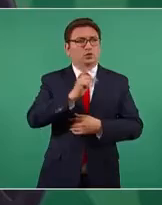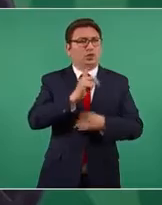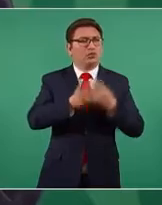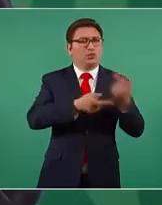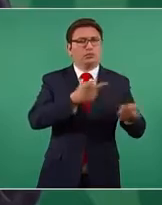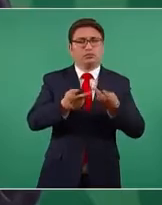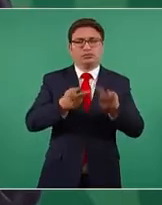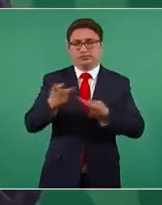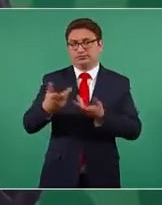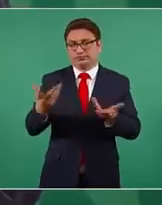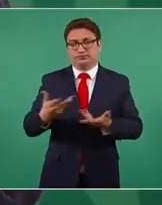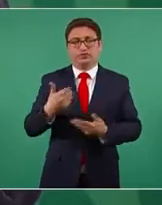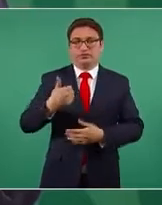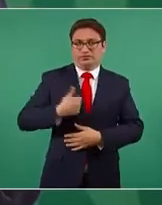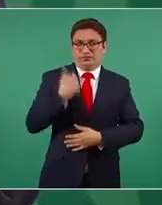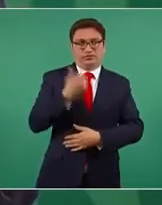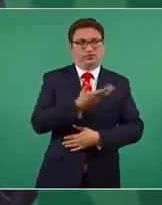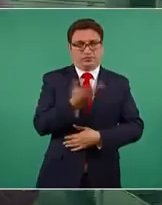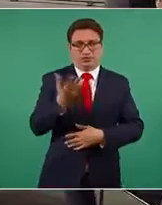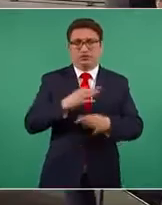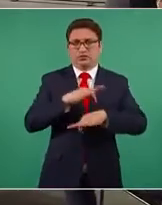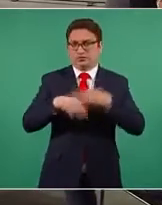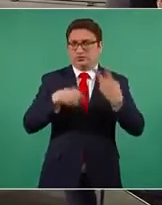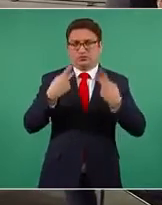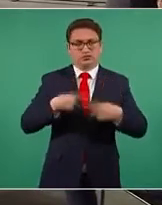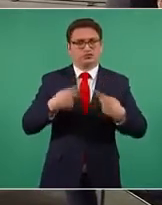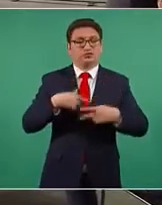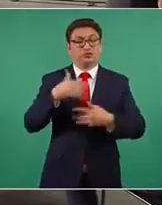Aprovecho para invitar a la gente a participar.